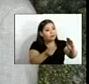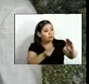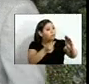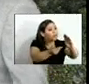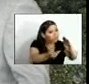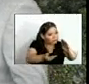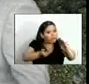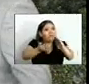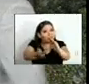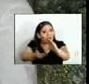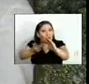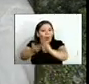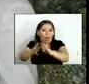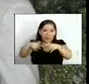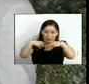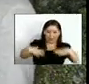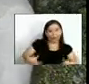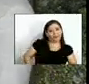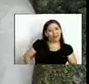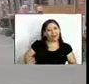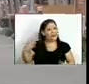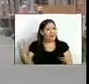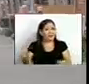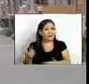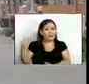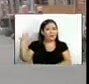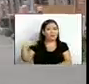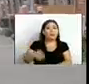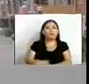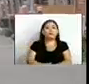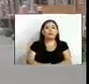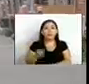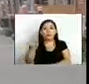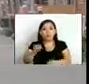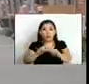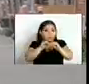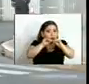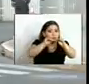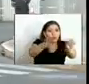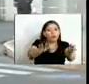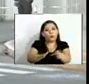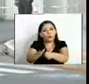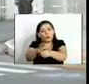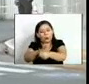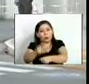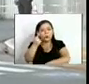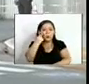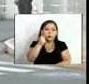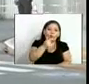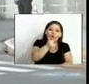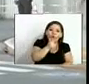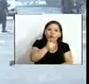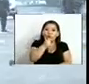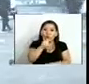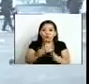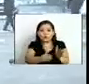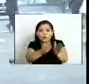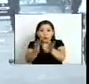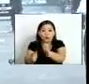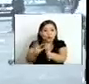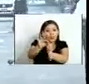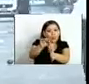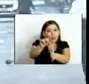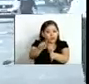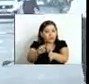regalando delantales y lo que siempre hacen. La propagación del COVID-19 ha puesto en tela de juicio la segunda fase de la